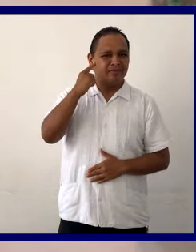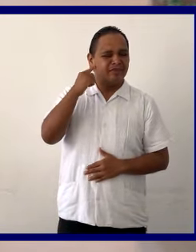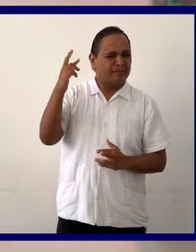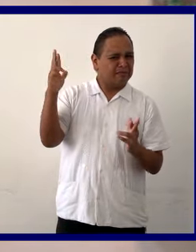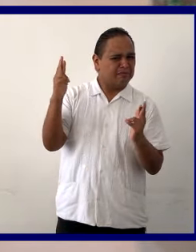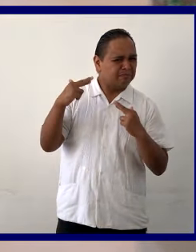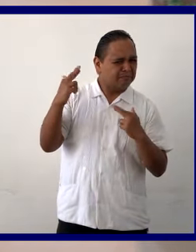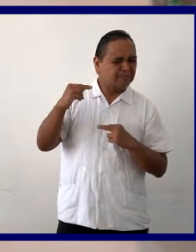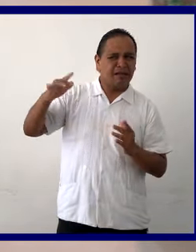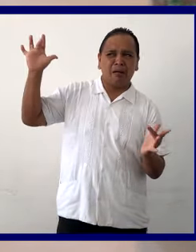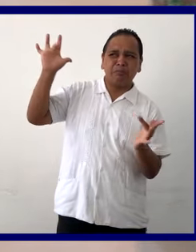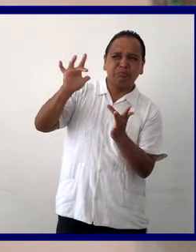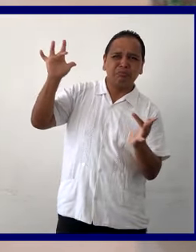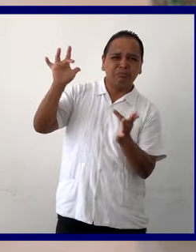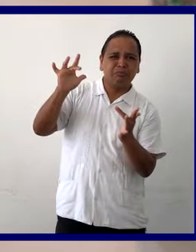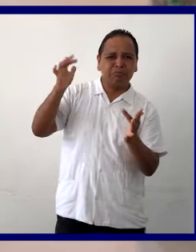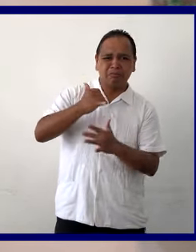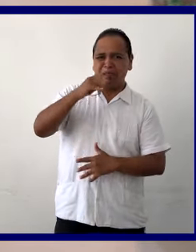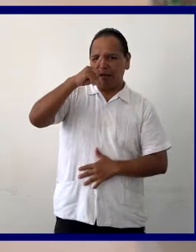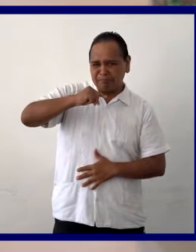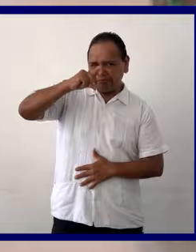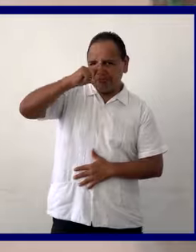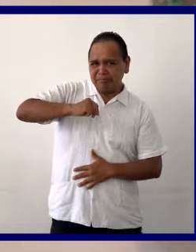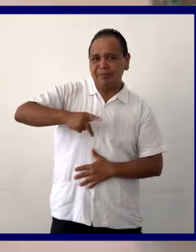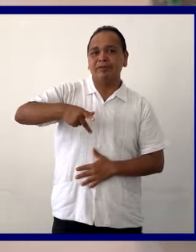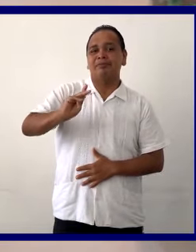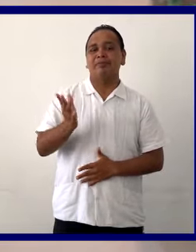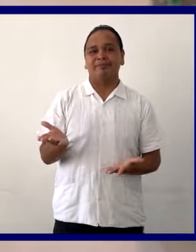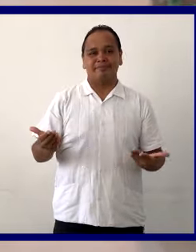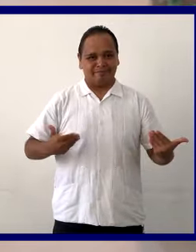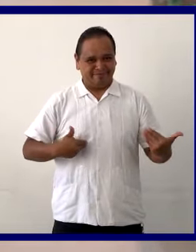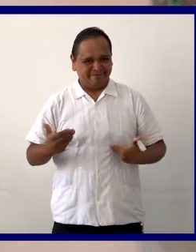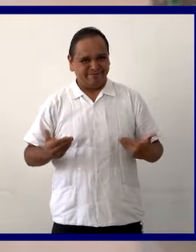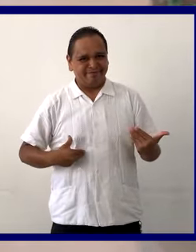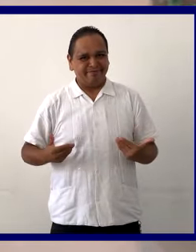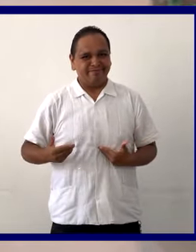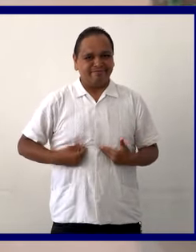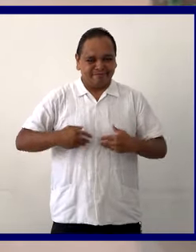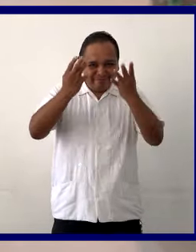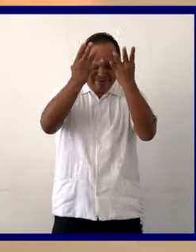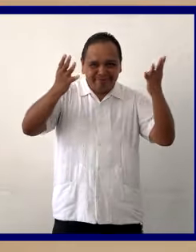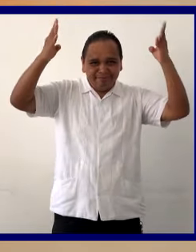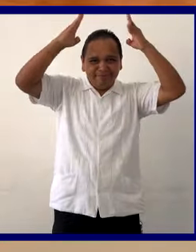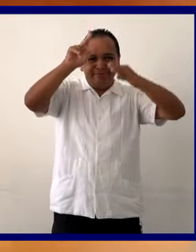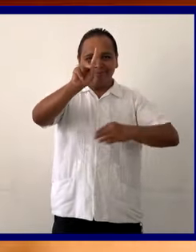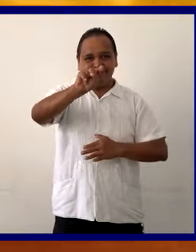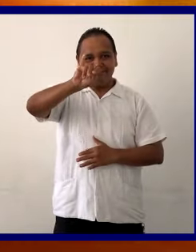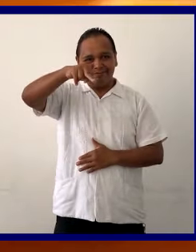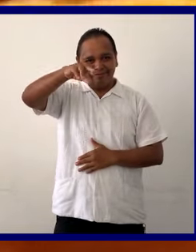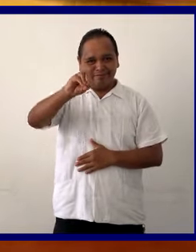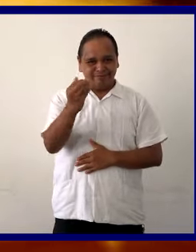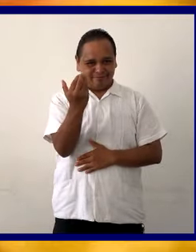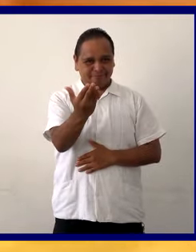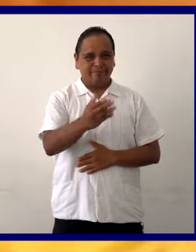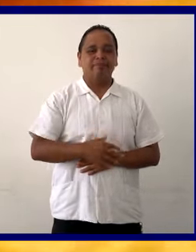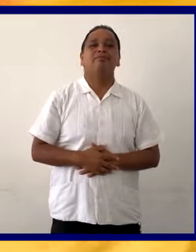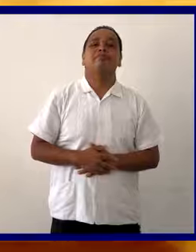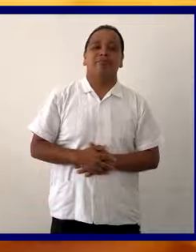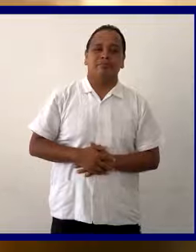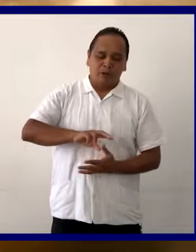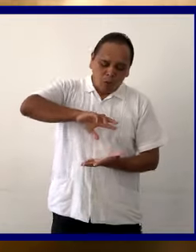transmisión. Bueno, vamos con el reportaje especial que nos tiene preparado el chef Tino. La pasta es un